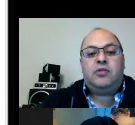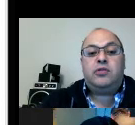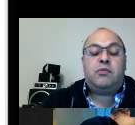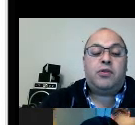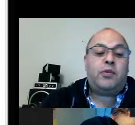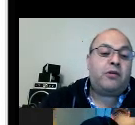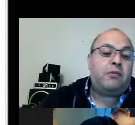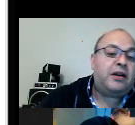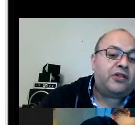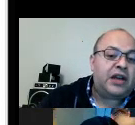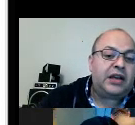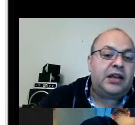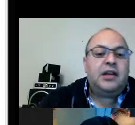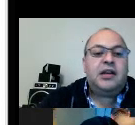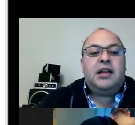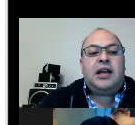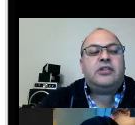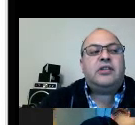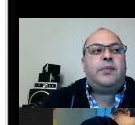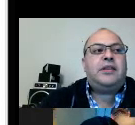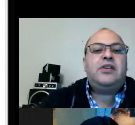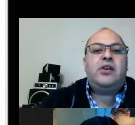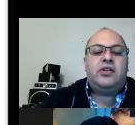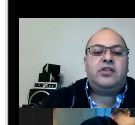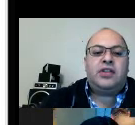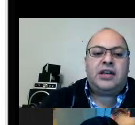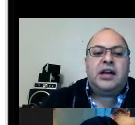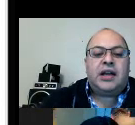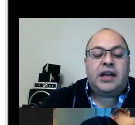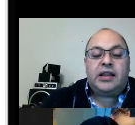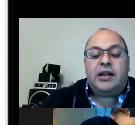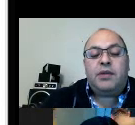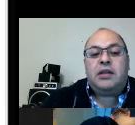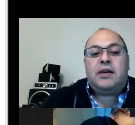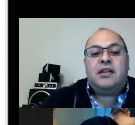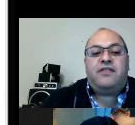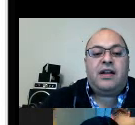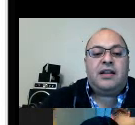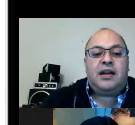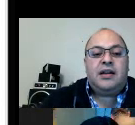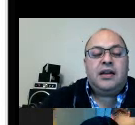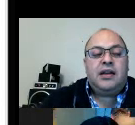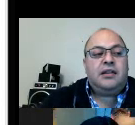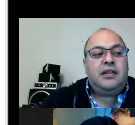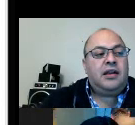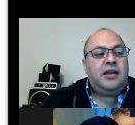con estructuras un poco más complejas, donde hay lazos de repetición, donde generalmente va a hacer